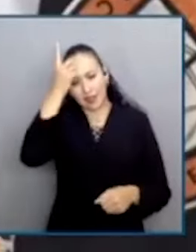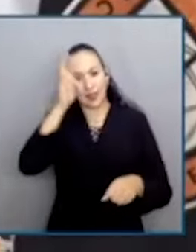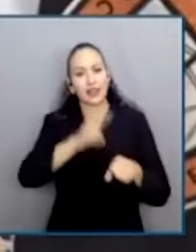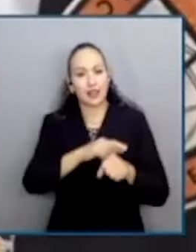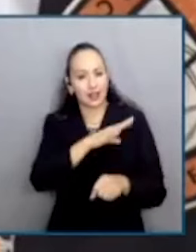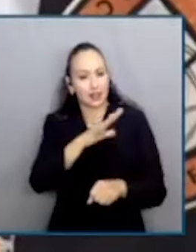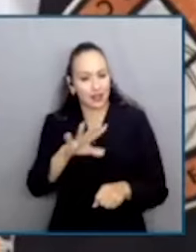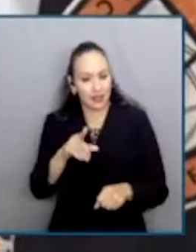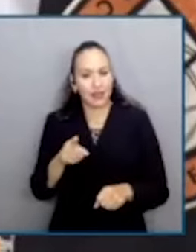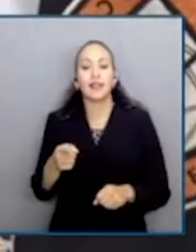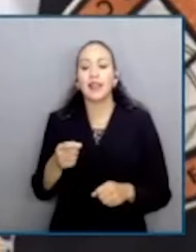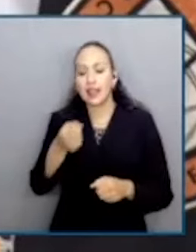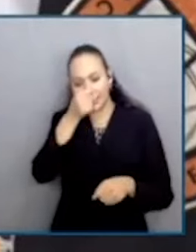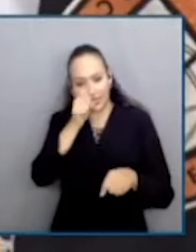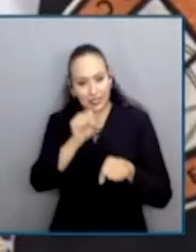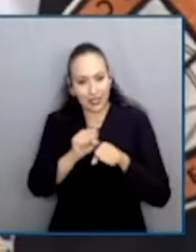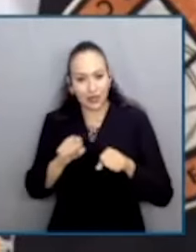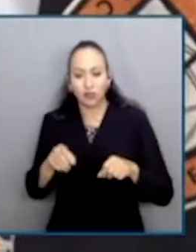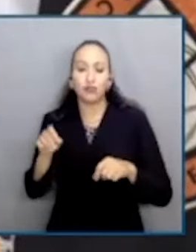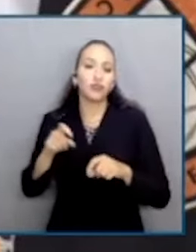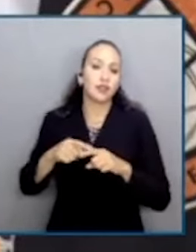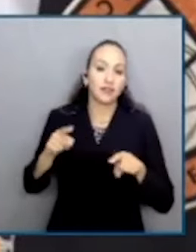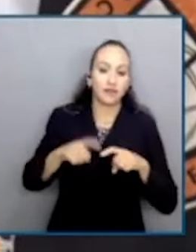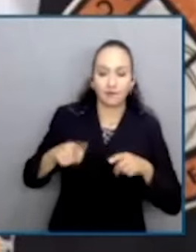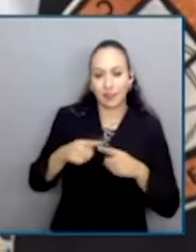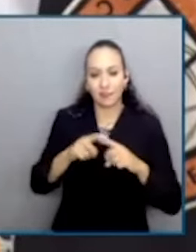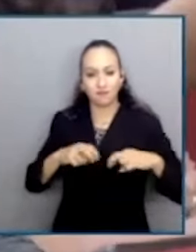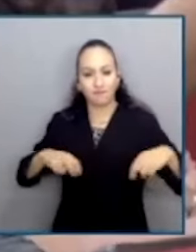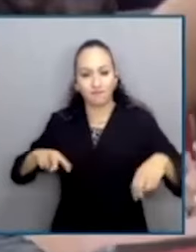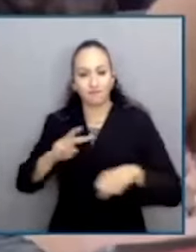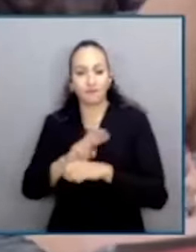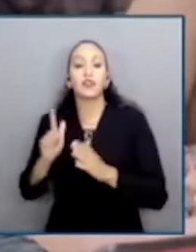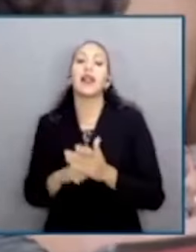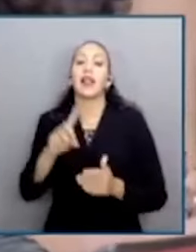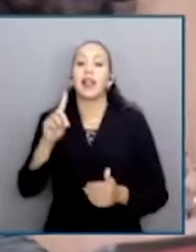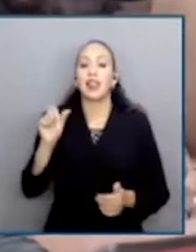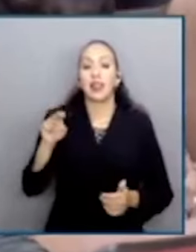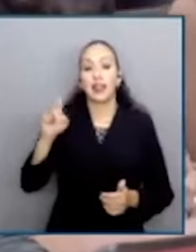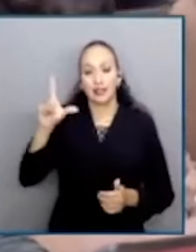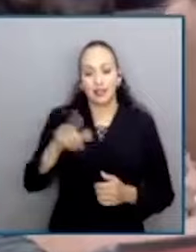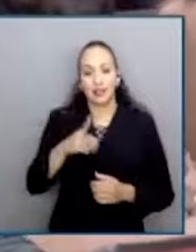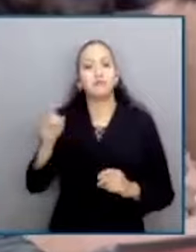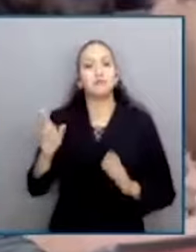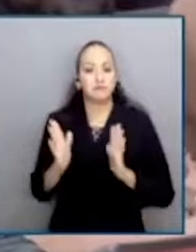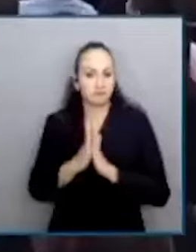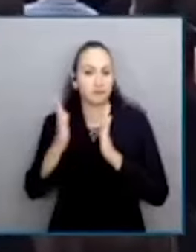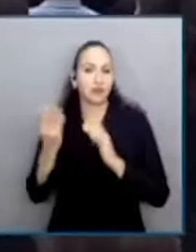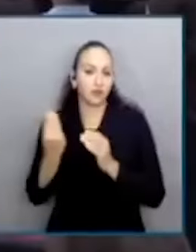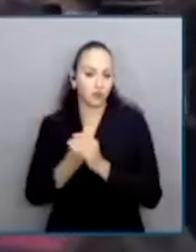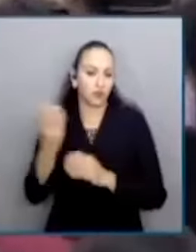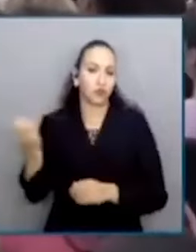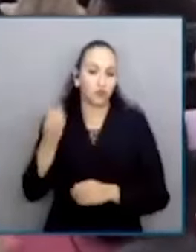y Jueces de Distrito del Poder Judicial de la Federación, Daniel Sánchez Montalvo, al participar en el seminario que sobre ese tema